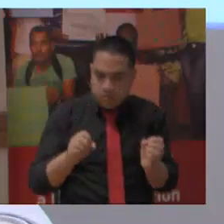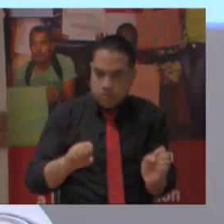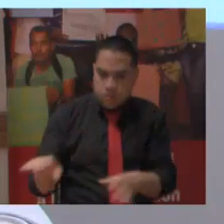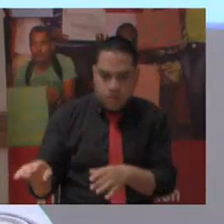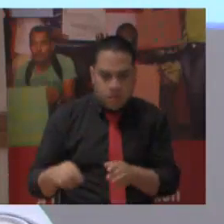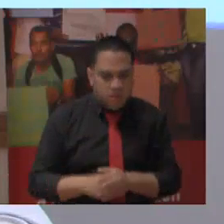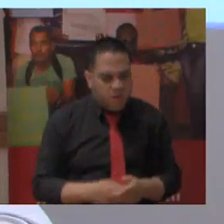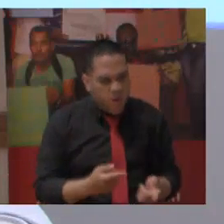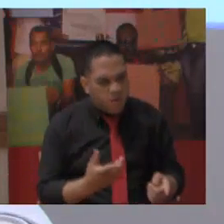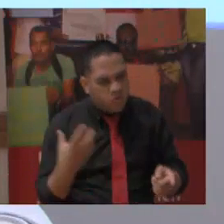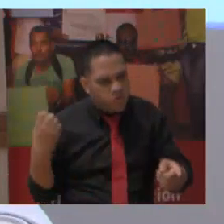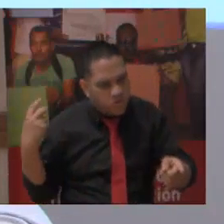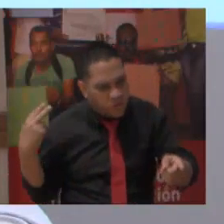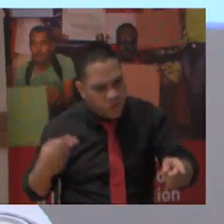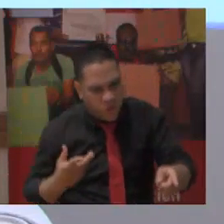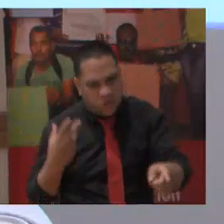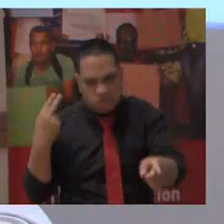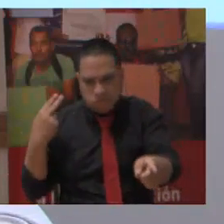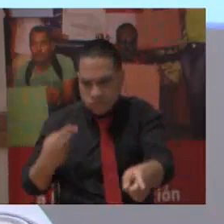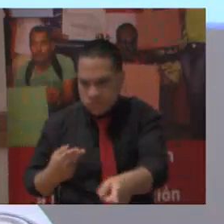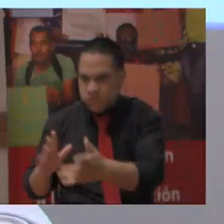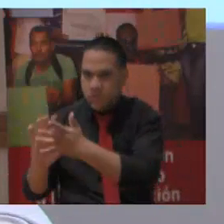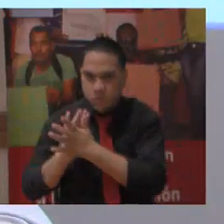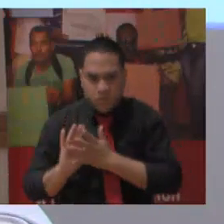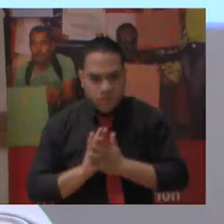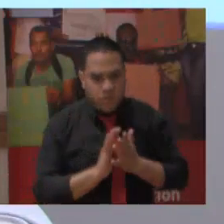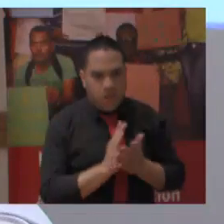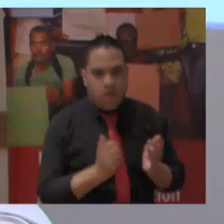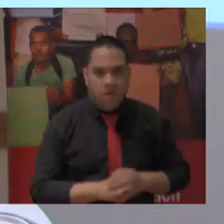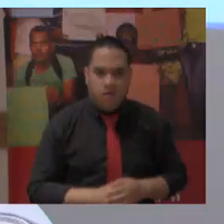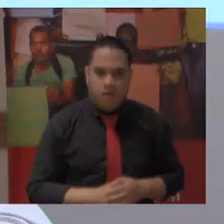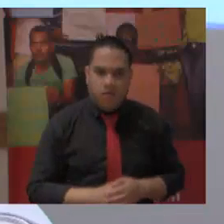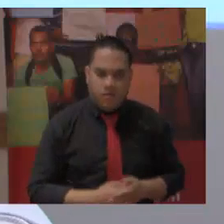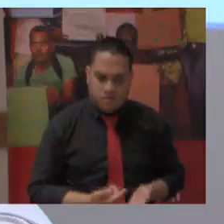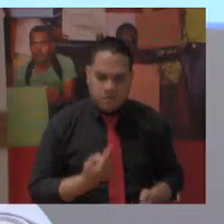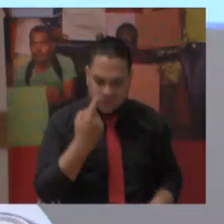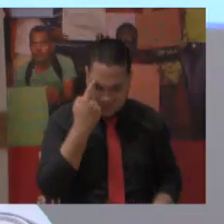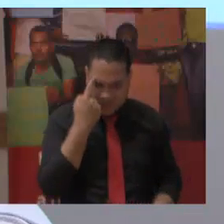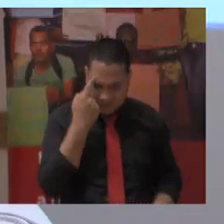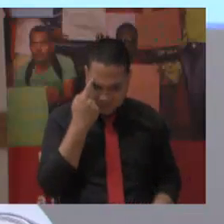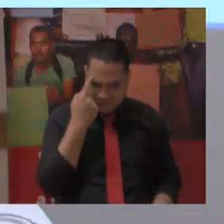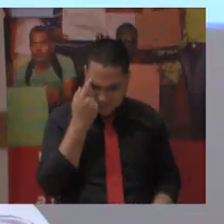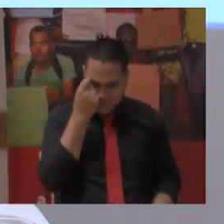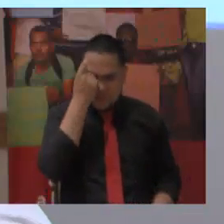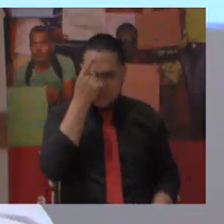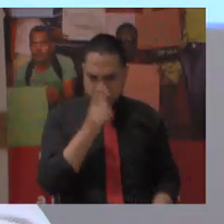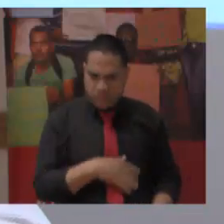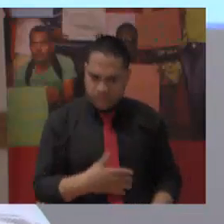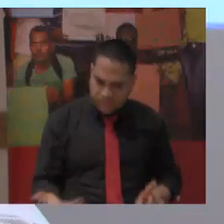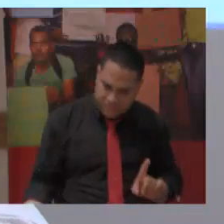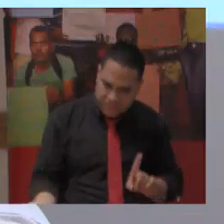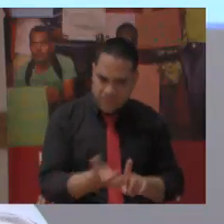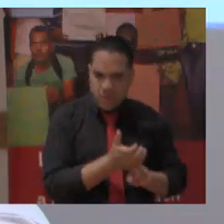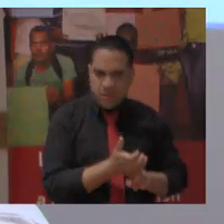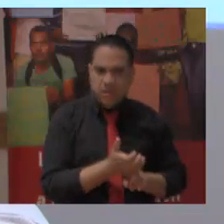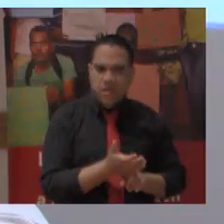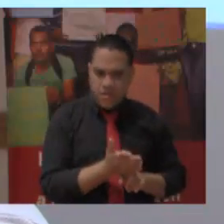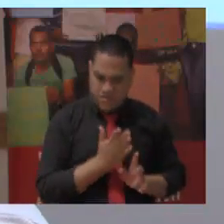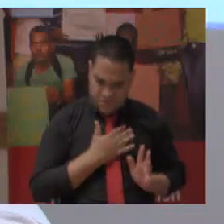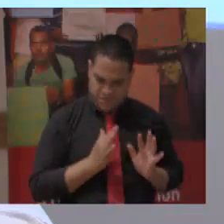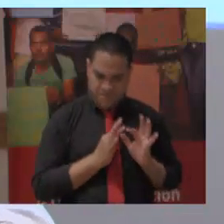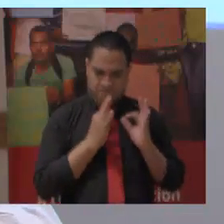cada historia. Empecé a darme cuenta que si bien era una tragedia los secuestros que sufrió mi